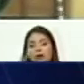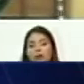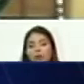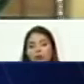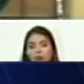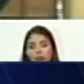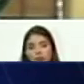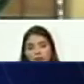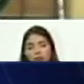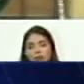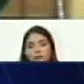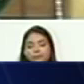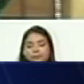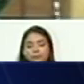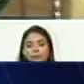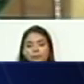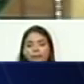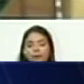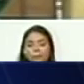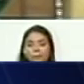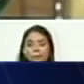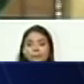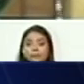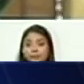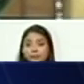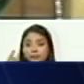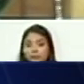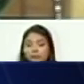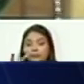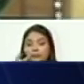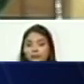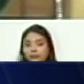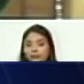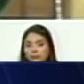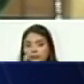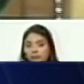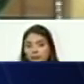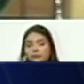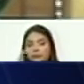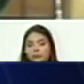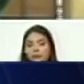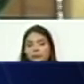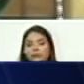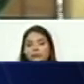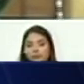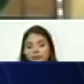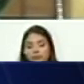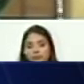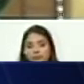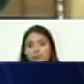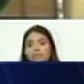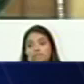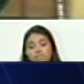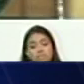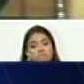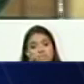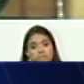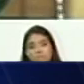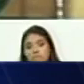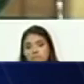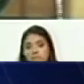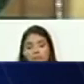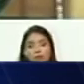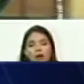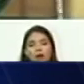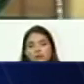Nacional Constituyente prevista el venidero 30 de julio de 2017, y así activar las zonas